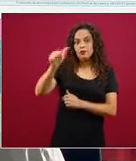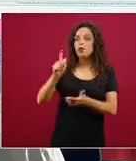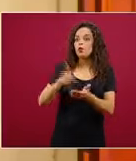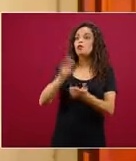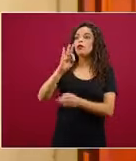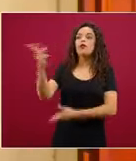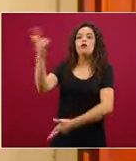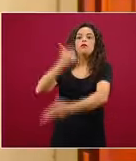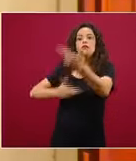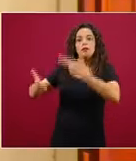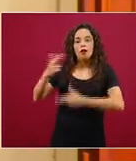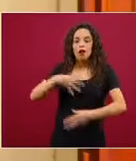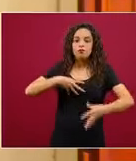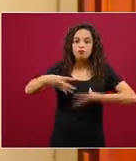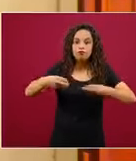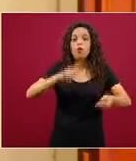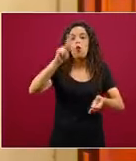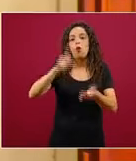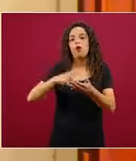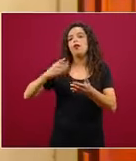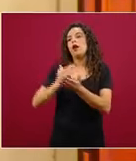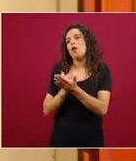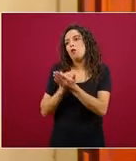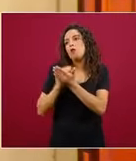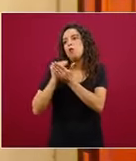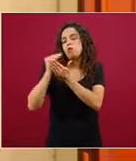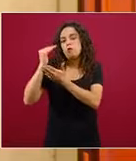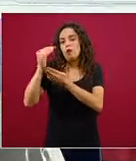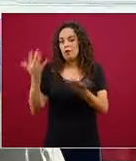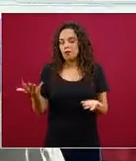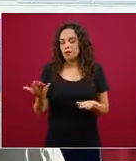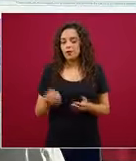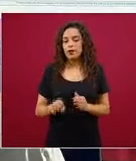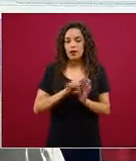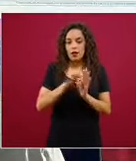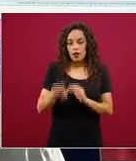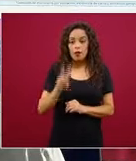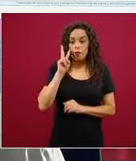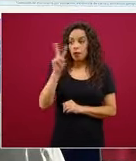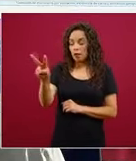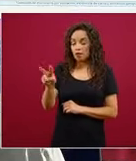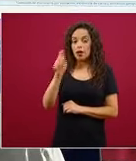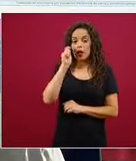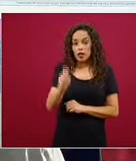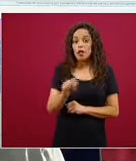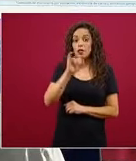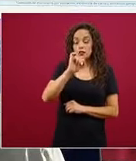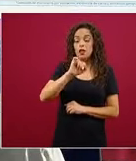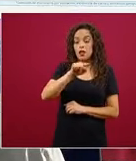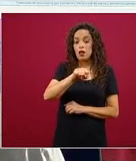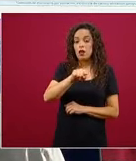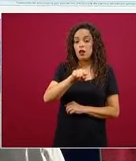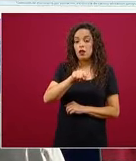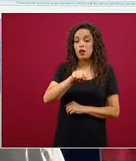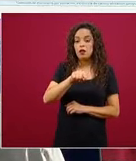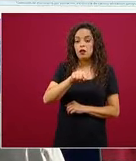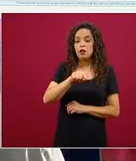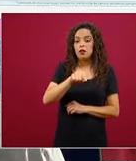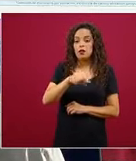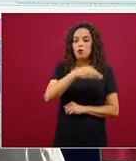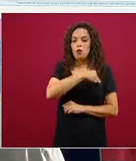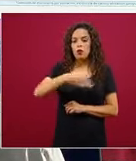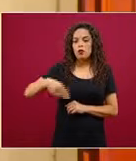y realmente empiece a incrementarse, como de hecho sí lo vemos en el municipio de Huajuapan. Huajuapan inició desde